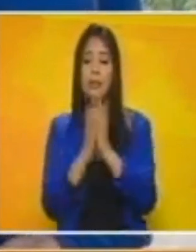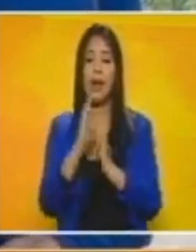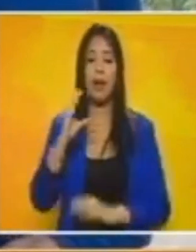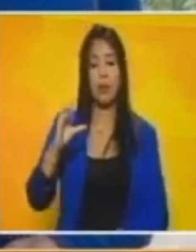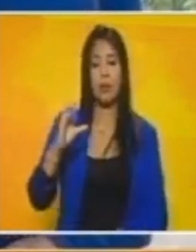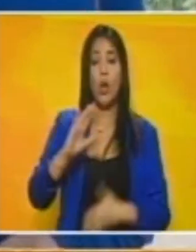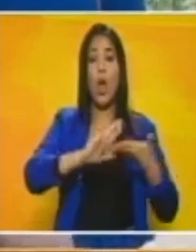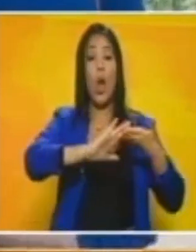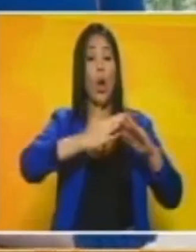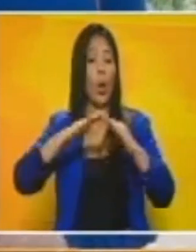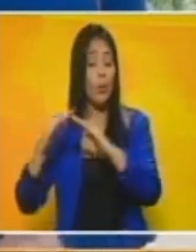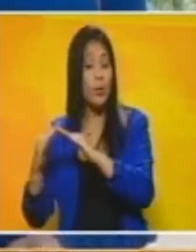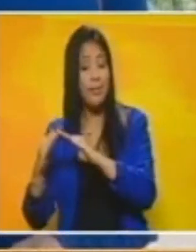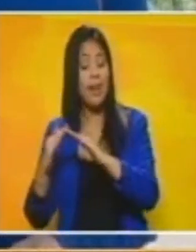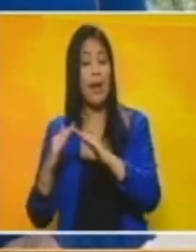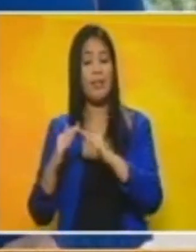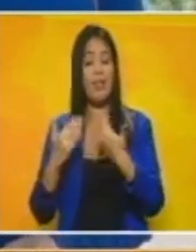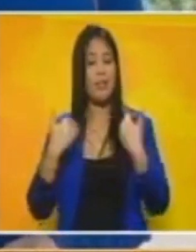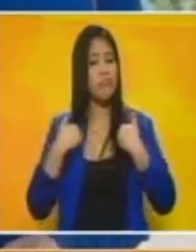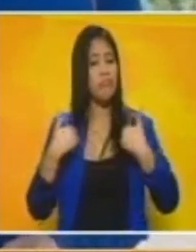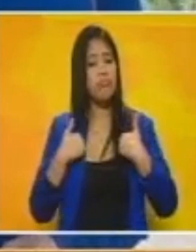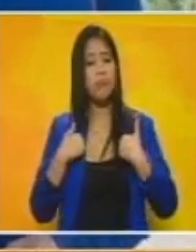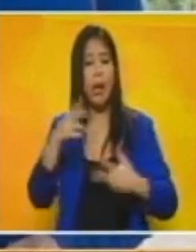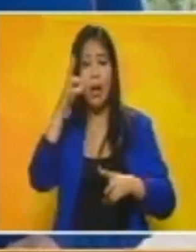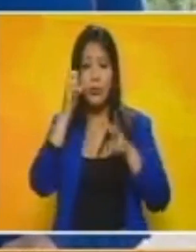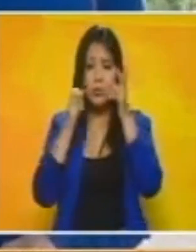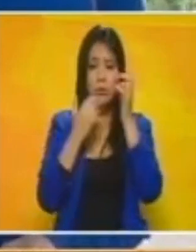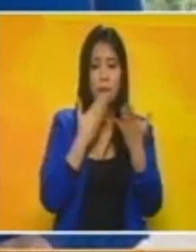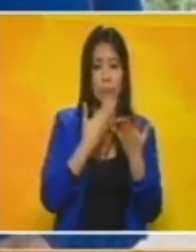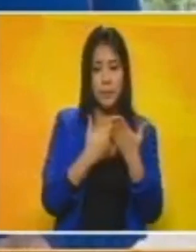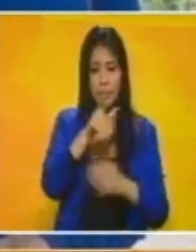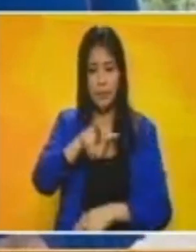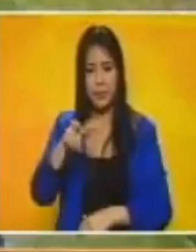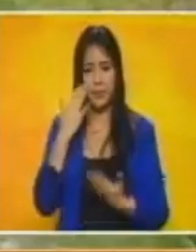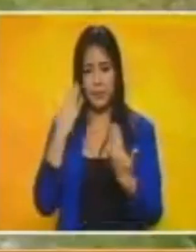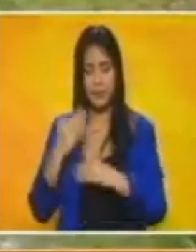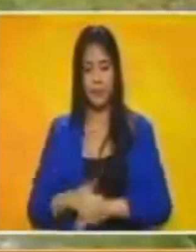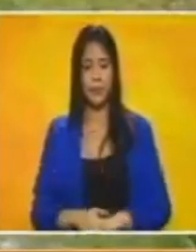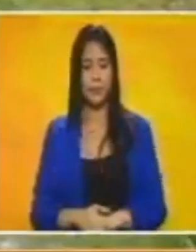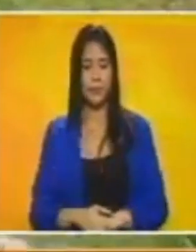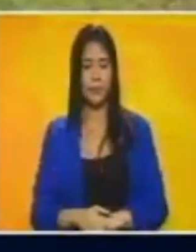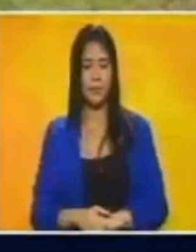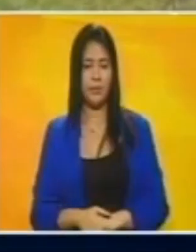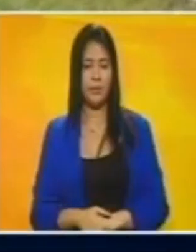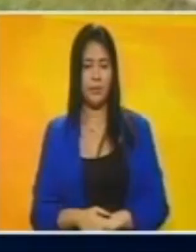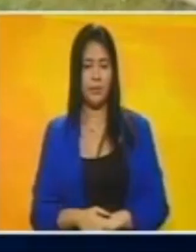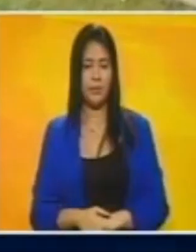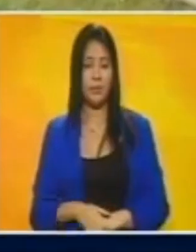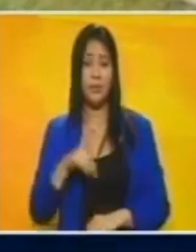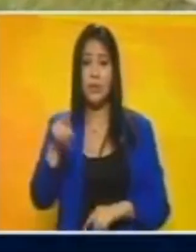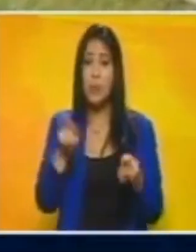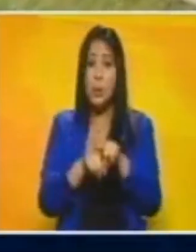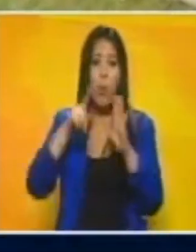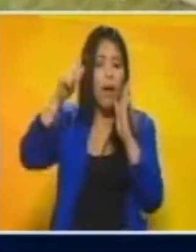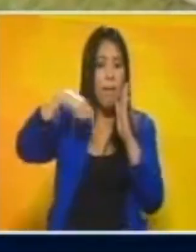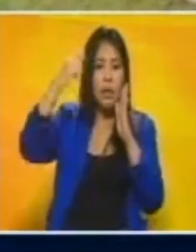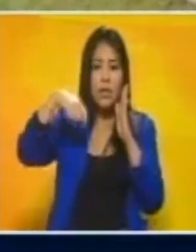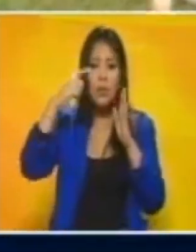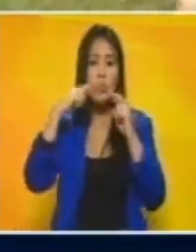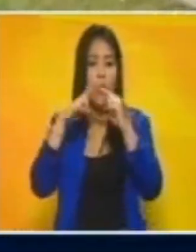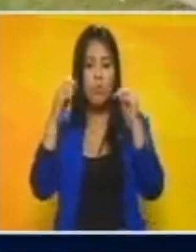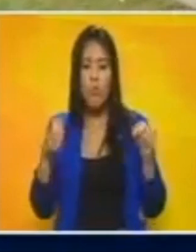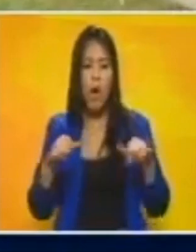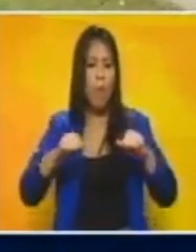Varias comunidades están afectadas, vamos a escuchar testimonios. Como eso era como de película, como el puente se